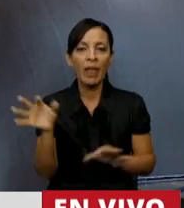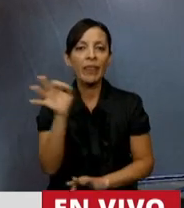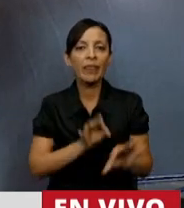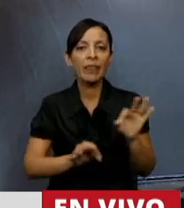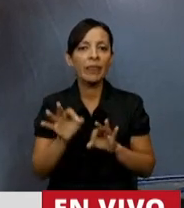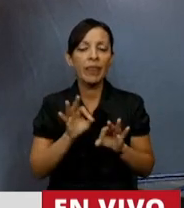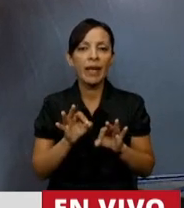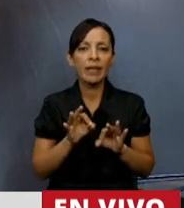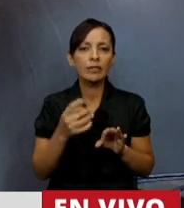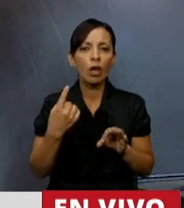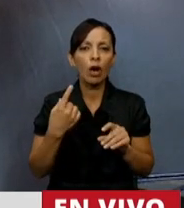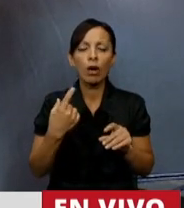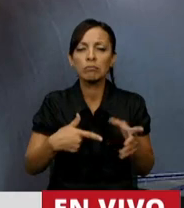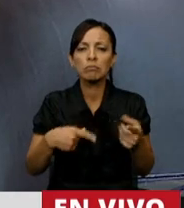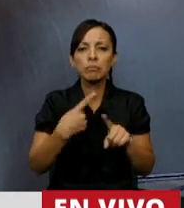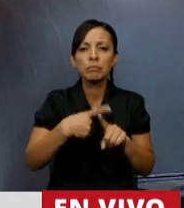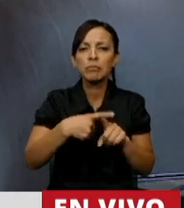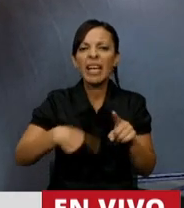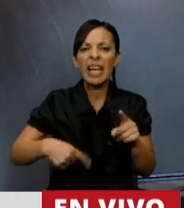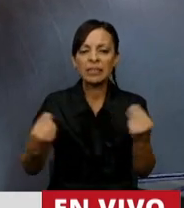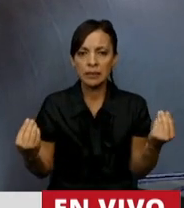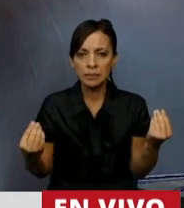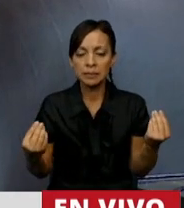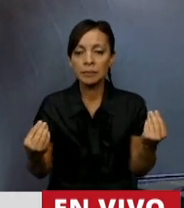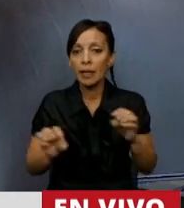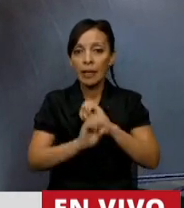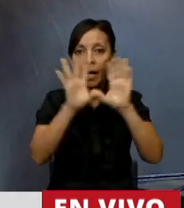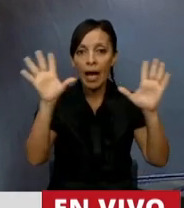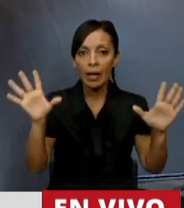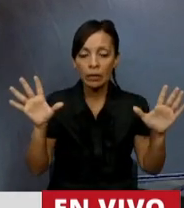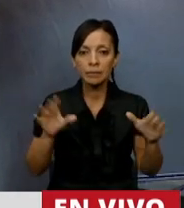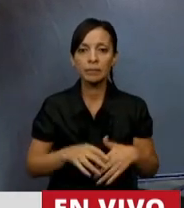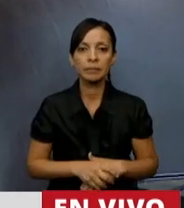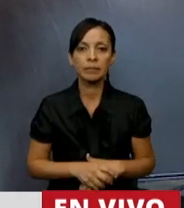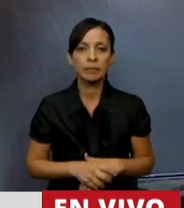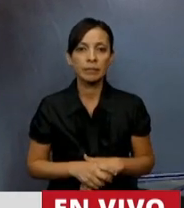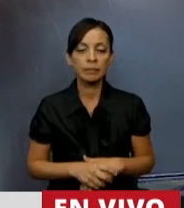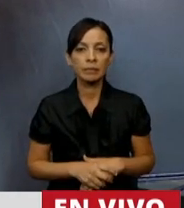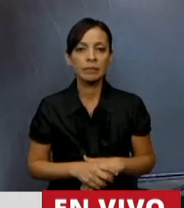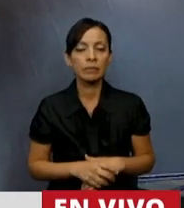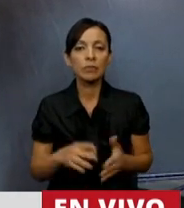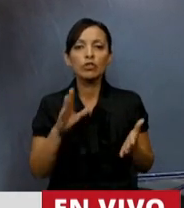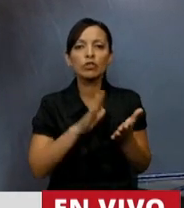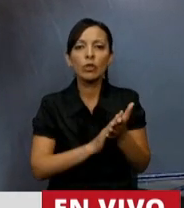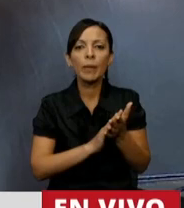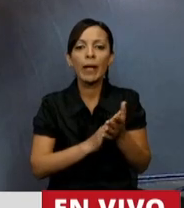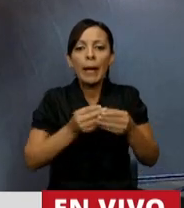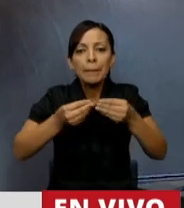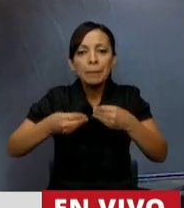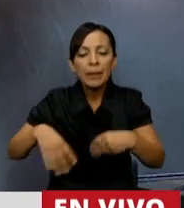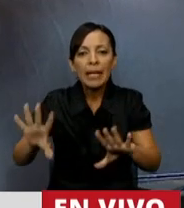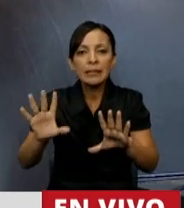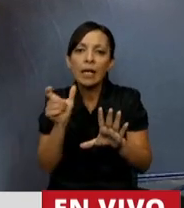en Argentina. Derecho positivo que es bien claro respecto de cuándo empieza la